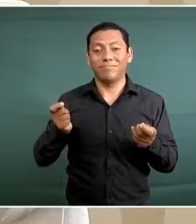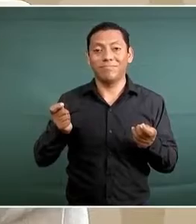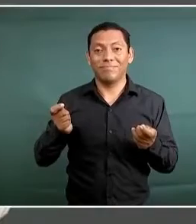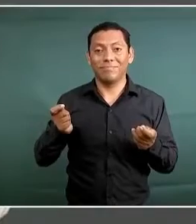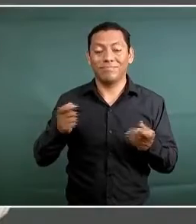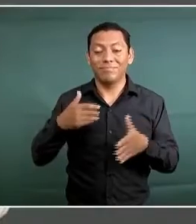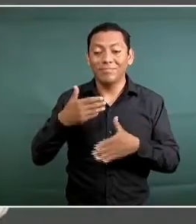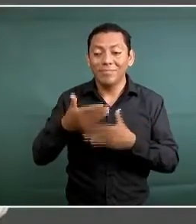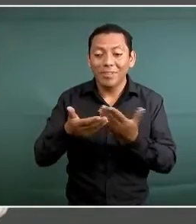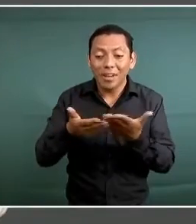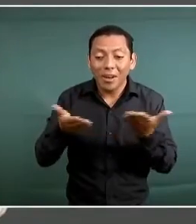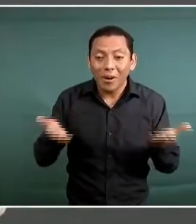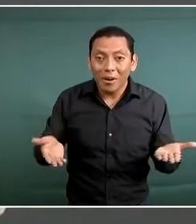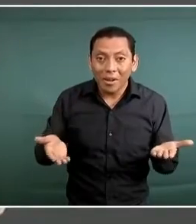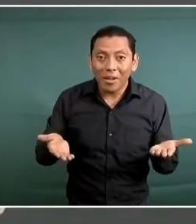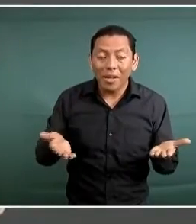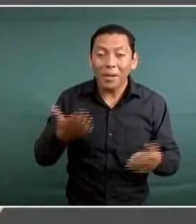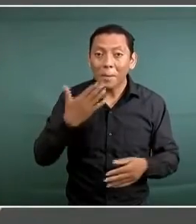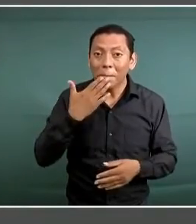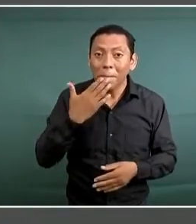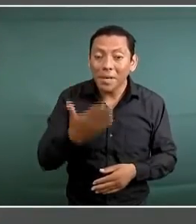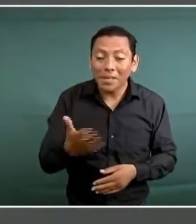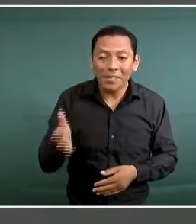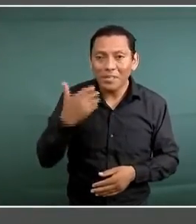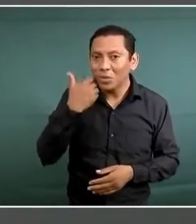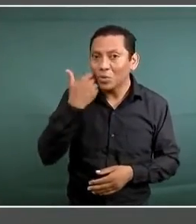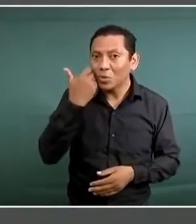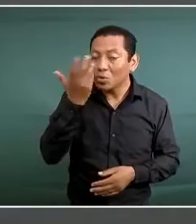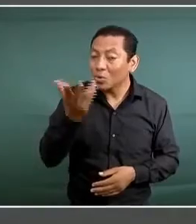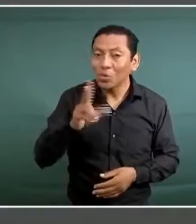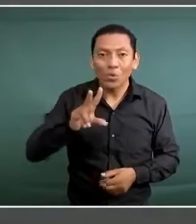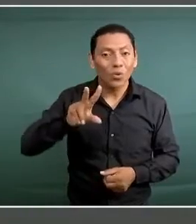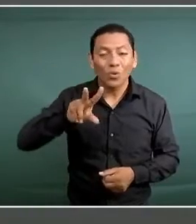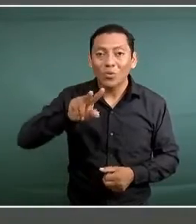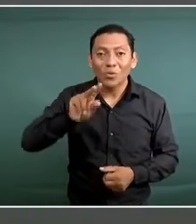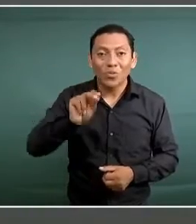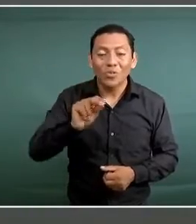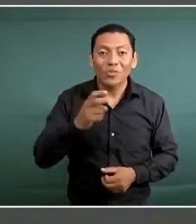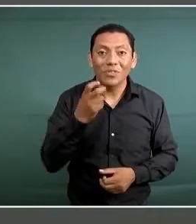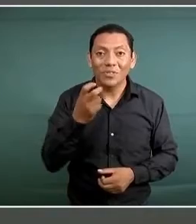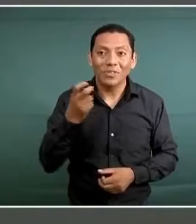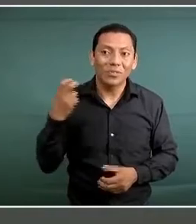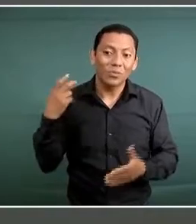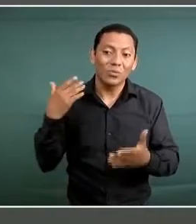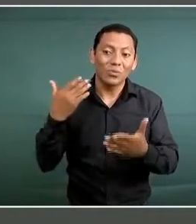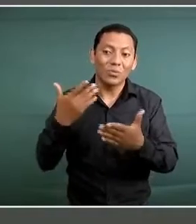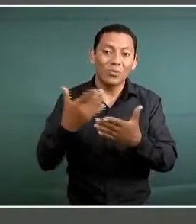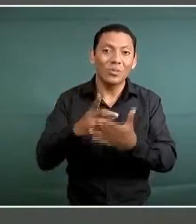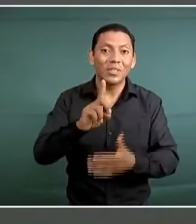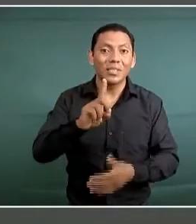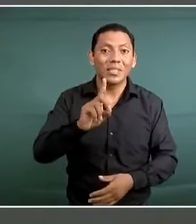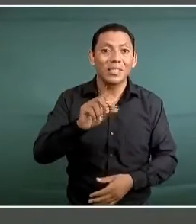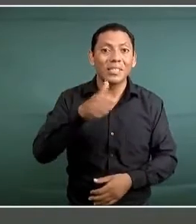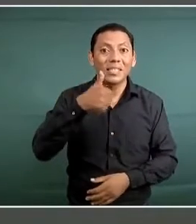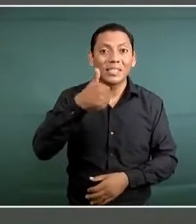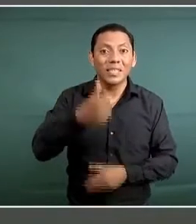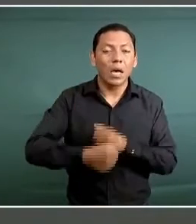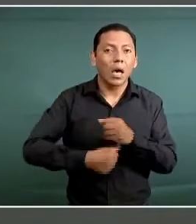el neoliberalismo eh duró 36 años